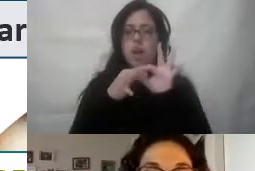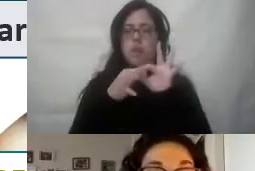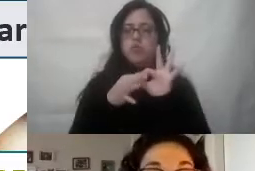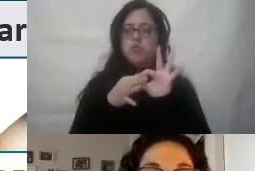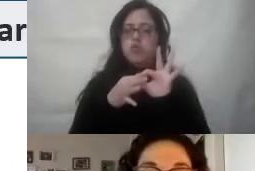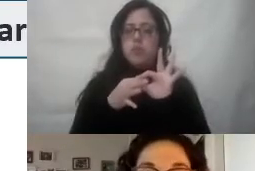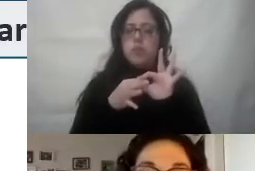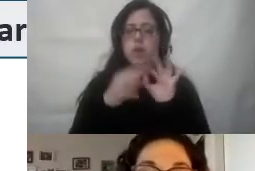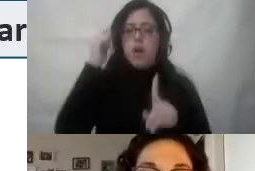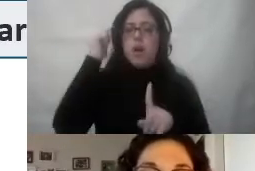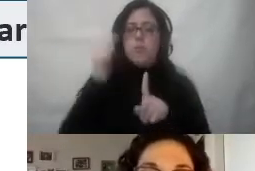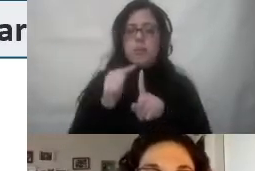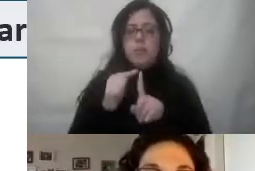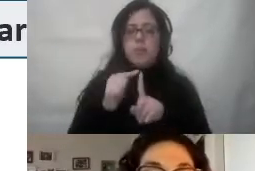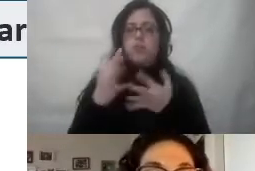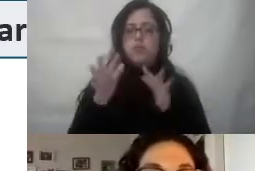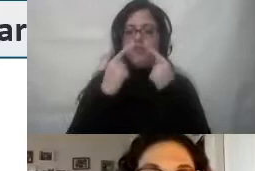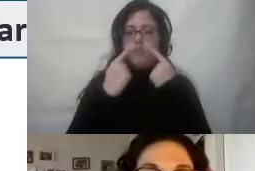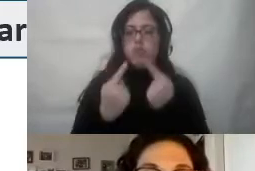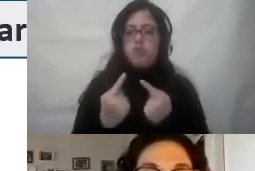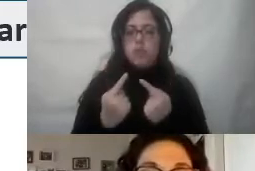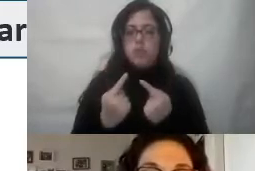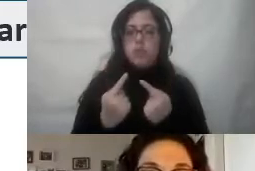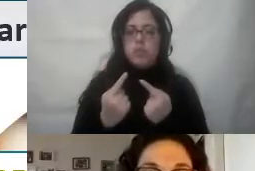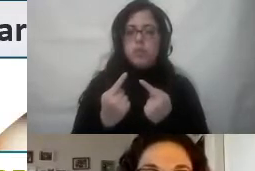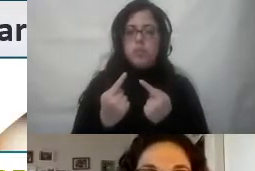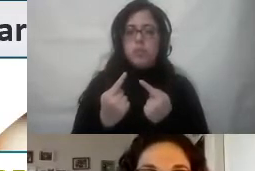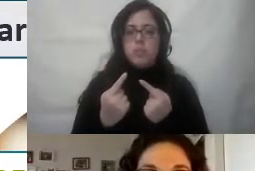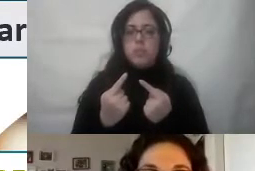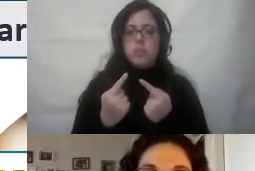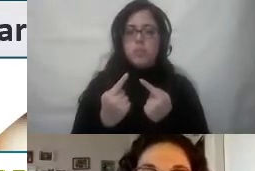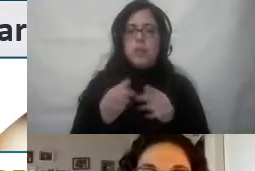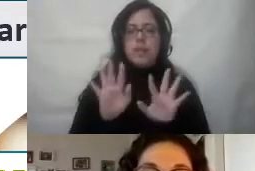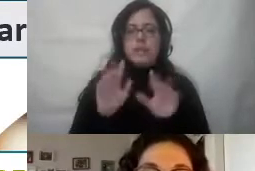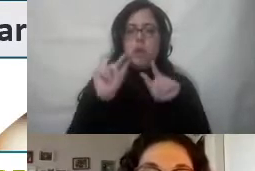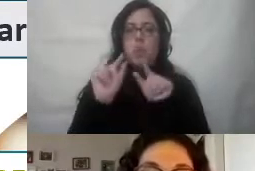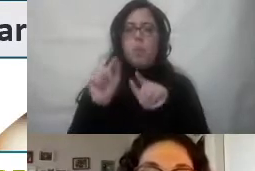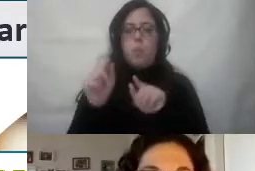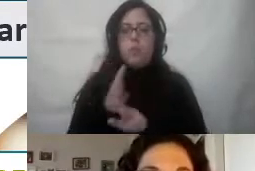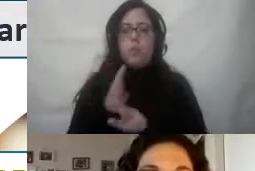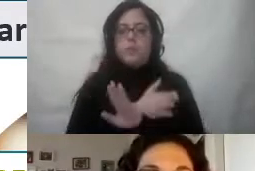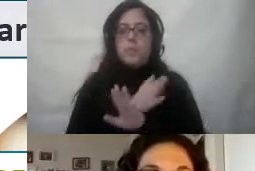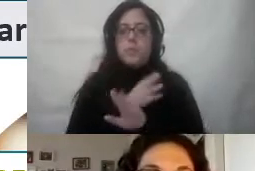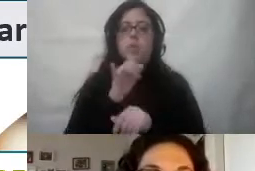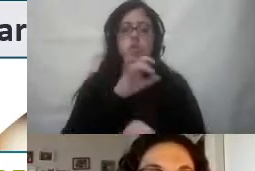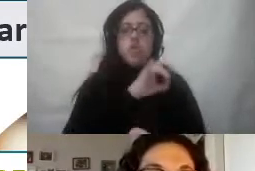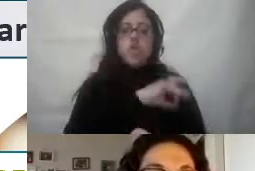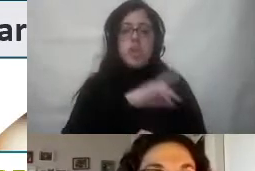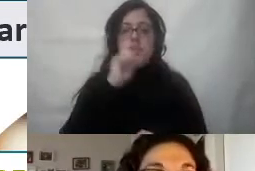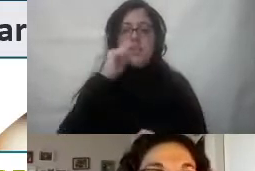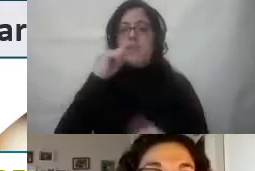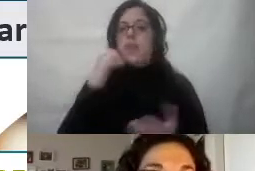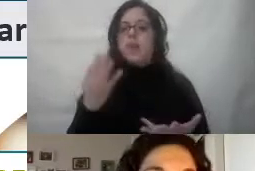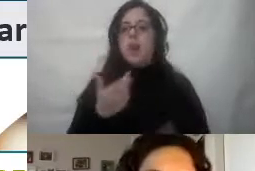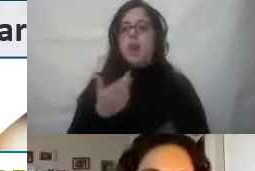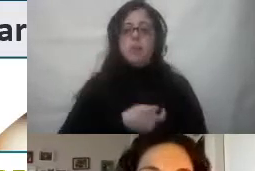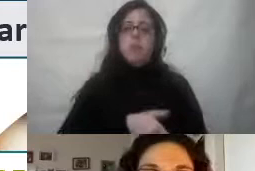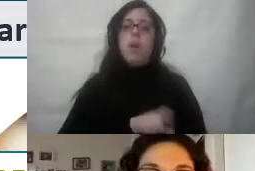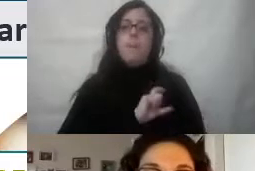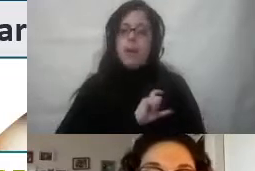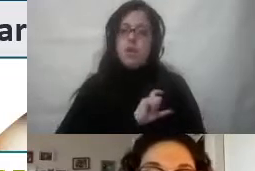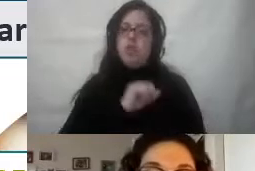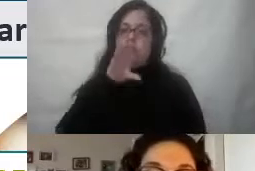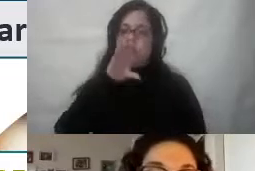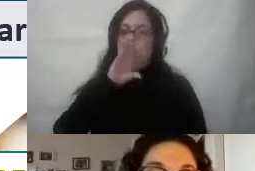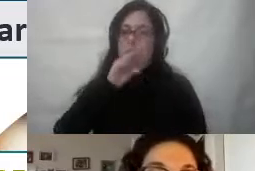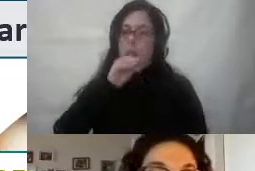al objetivo que acabamos de ver. Espérate un poquito, Gloria, antes. Chile es un país que habla español preferentemente,